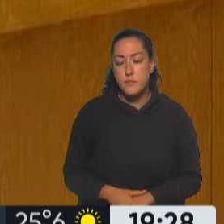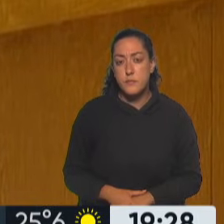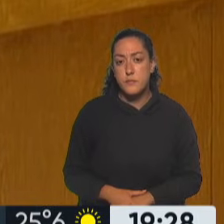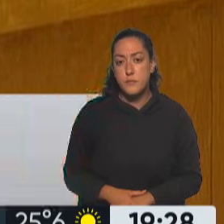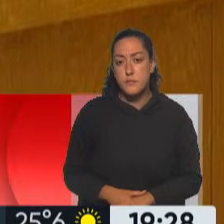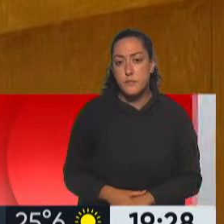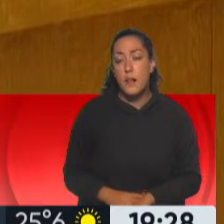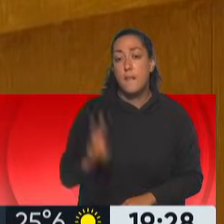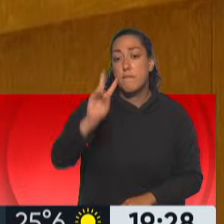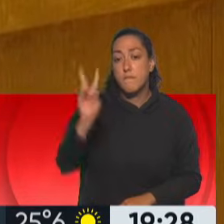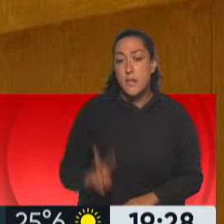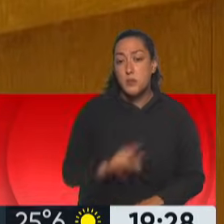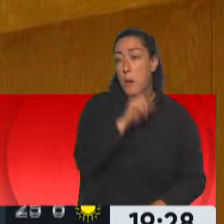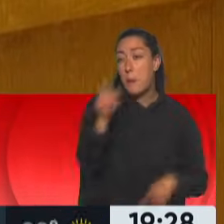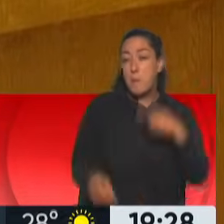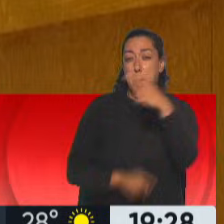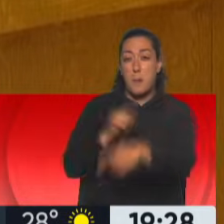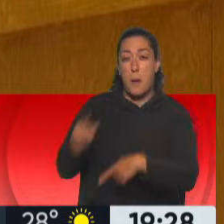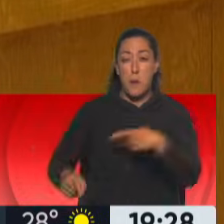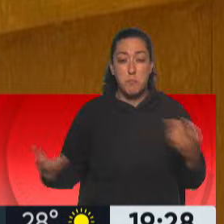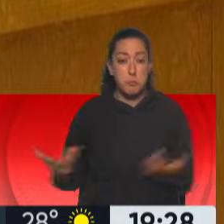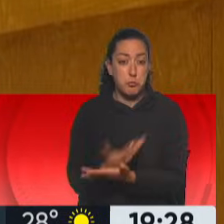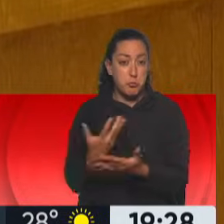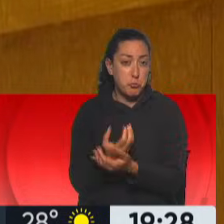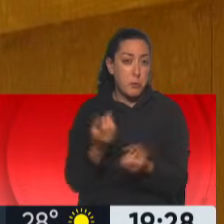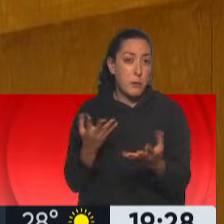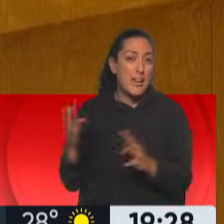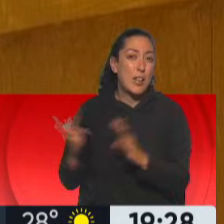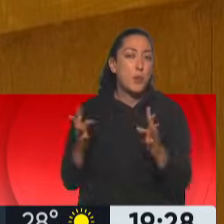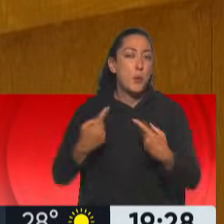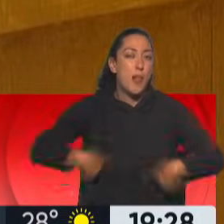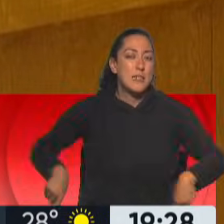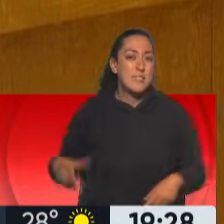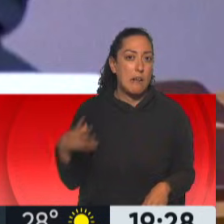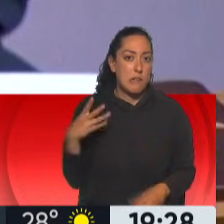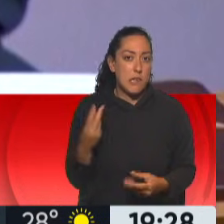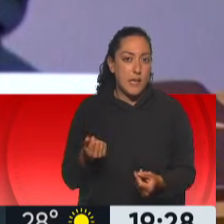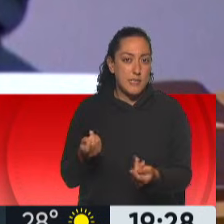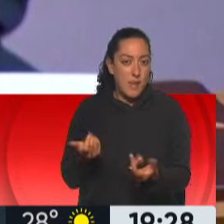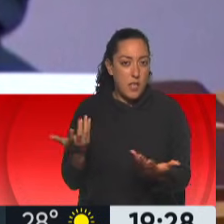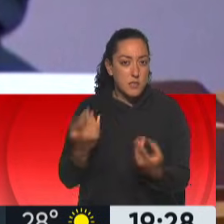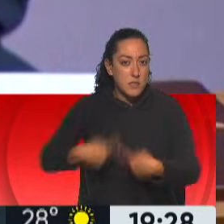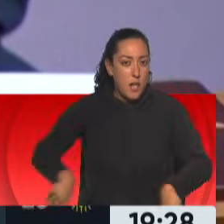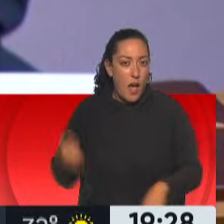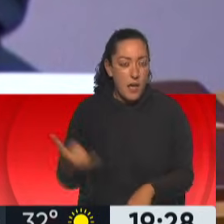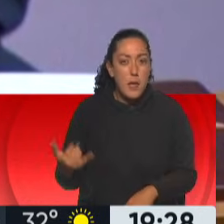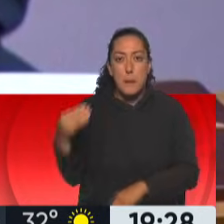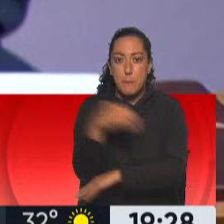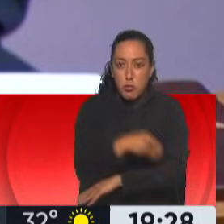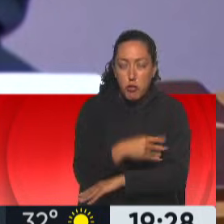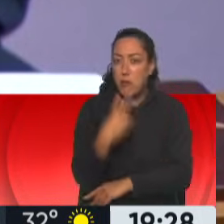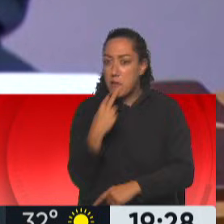Venezuela es víctima de estos ataques por razón de sus riquezas naturales. El petróleo, la energía, los